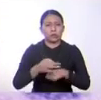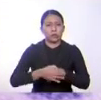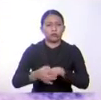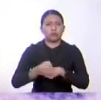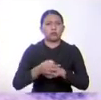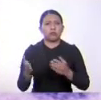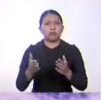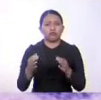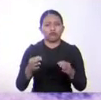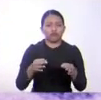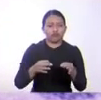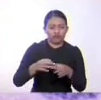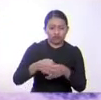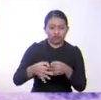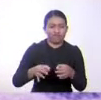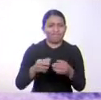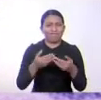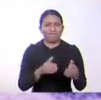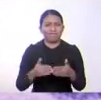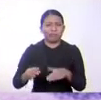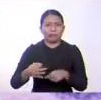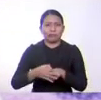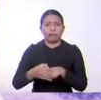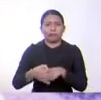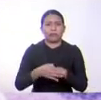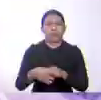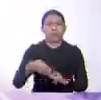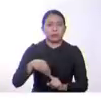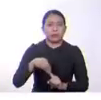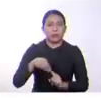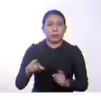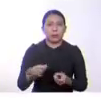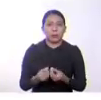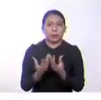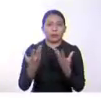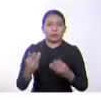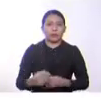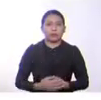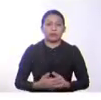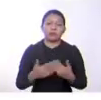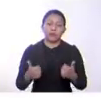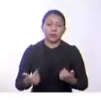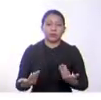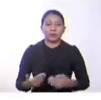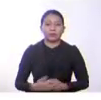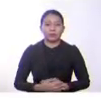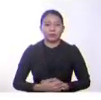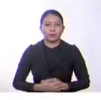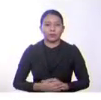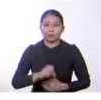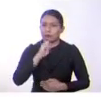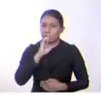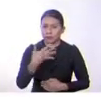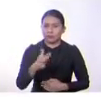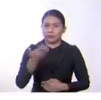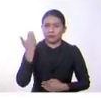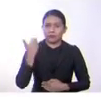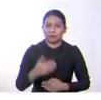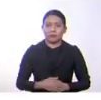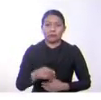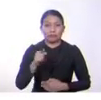según su posición, las distintas células especializadas de la planta. Bueno, como dijimos antes, los